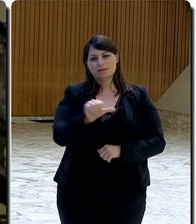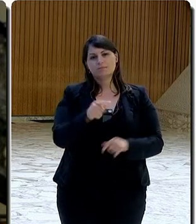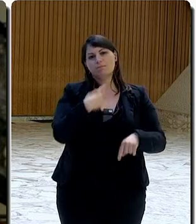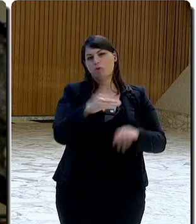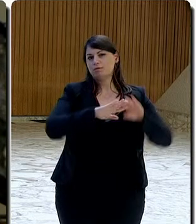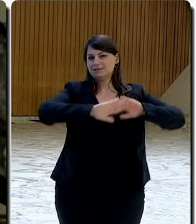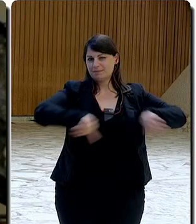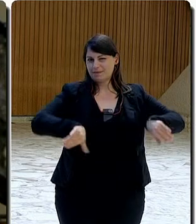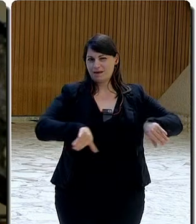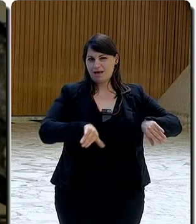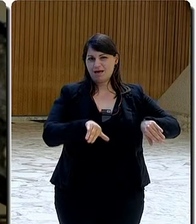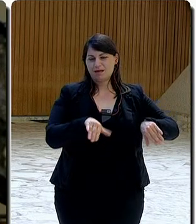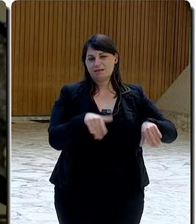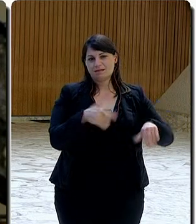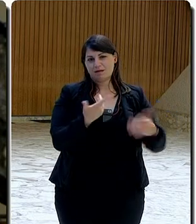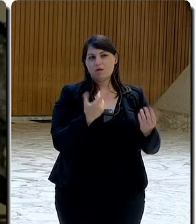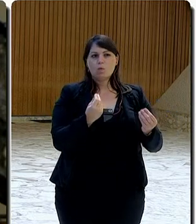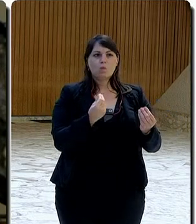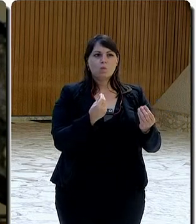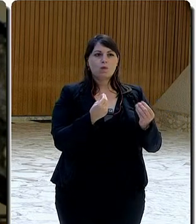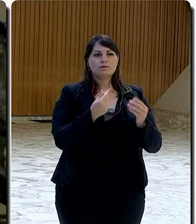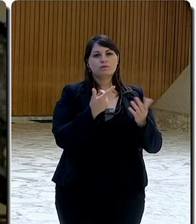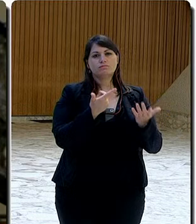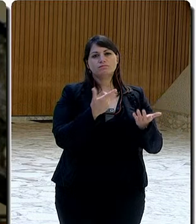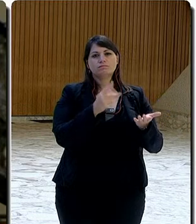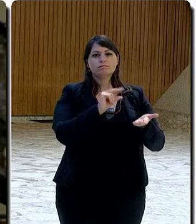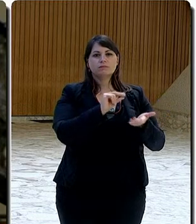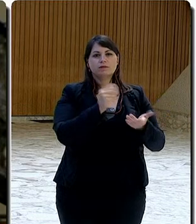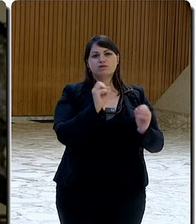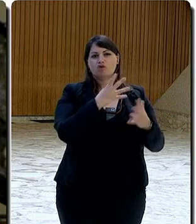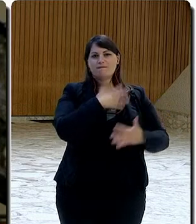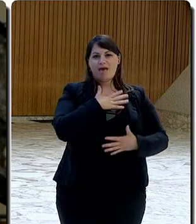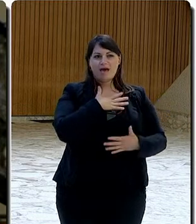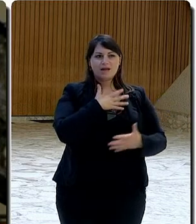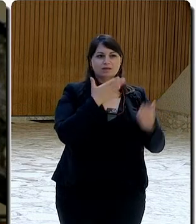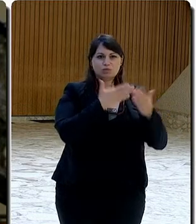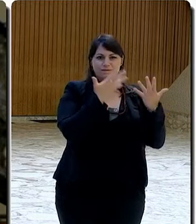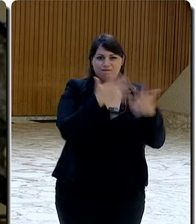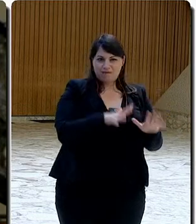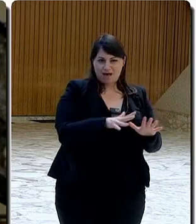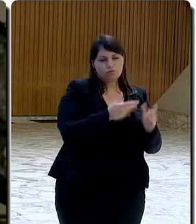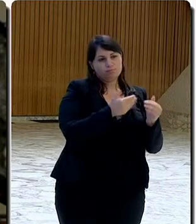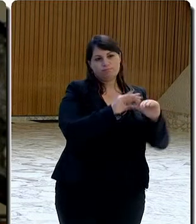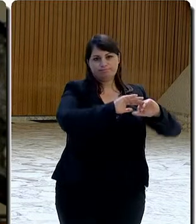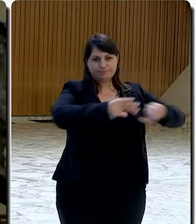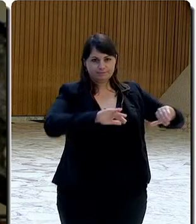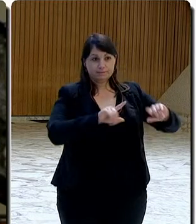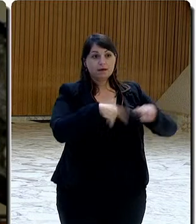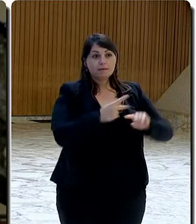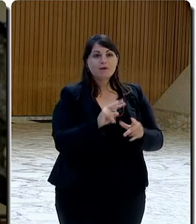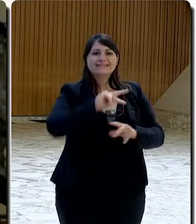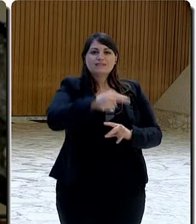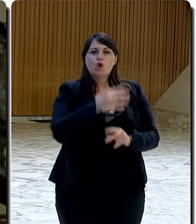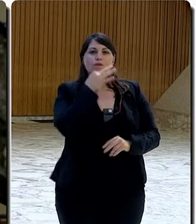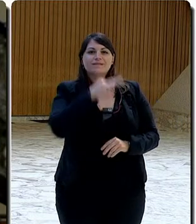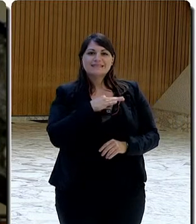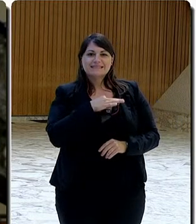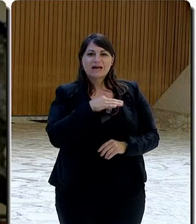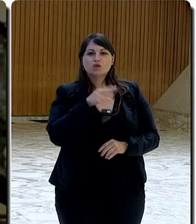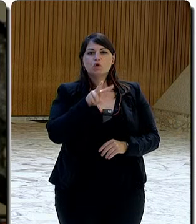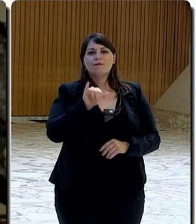años. Conoció a su segundo novio, que se llamaba Vicente. Quedó embarazada de su primera